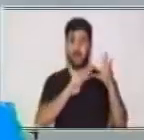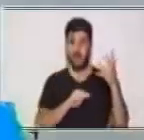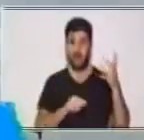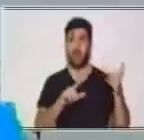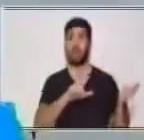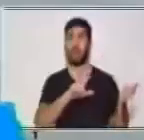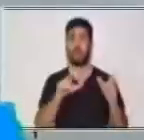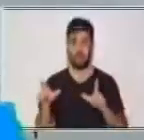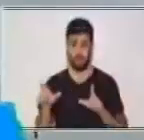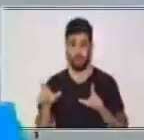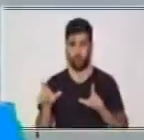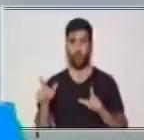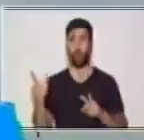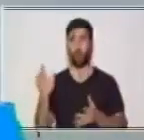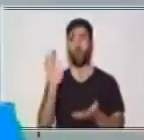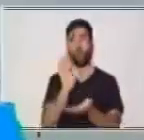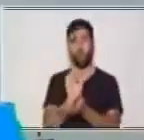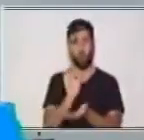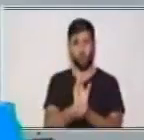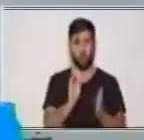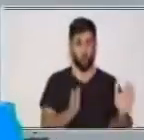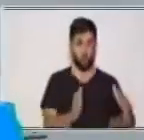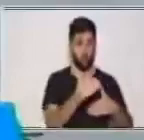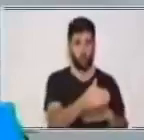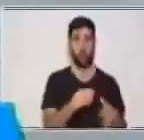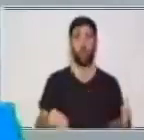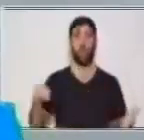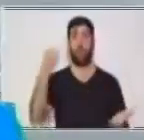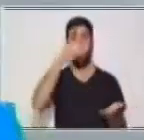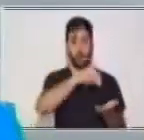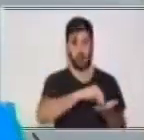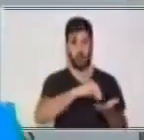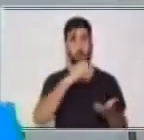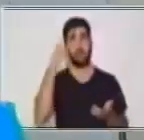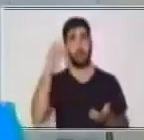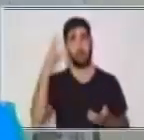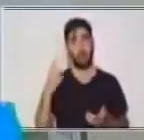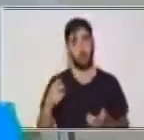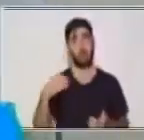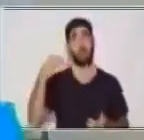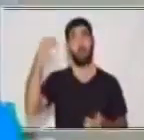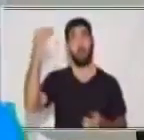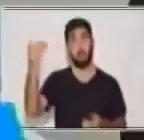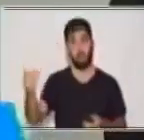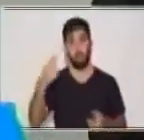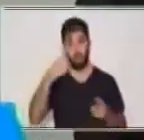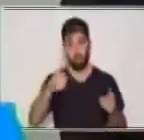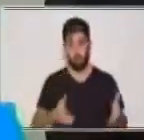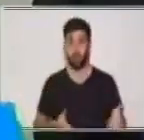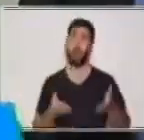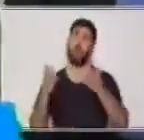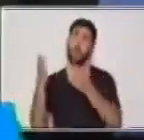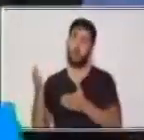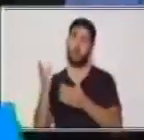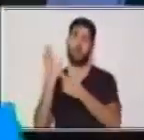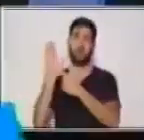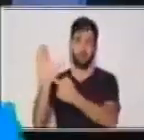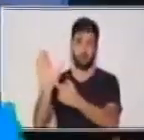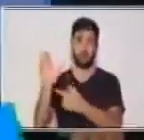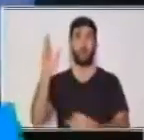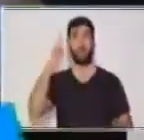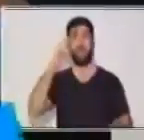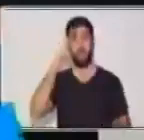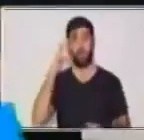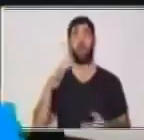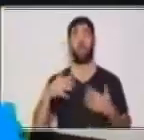para trabajarlo y entregarlo posteriormente en el establecimiento educativo.